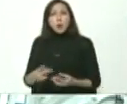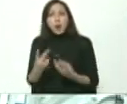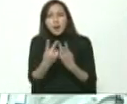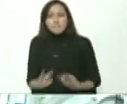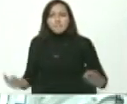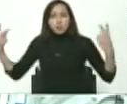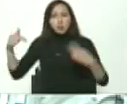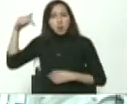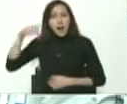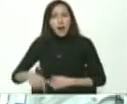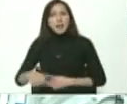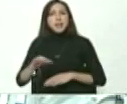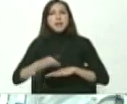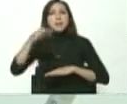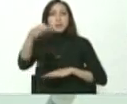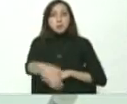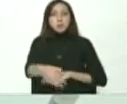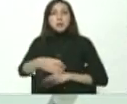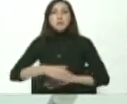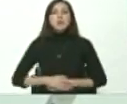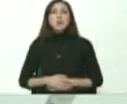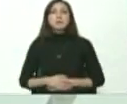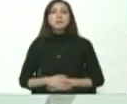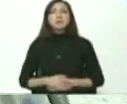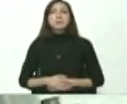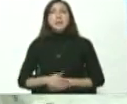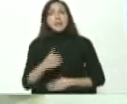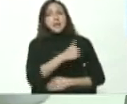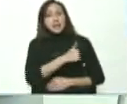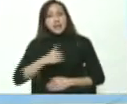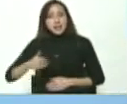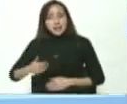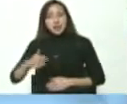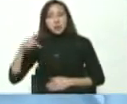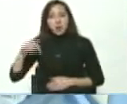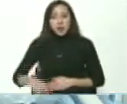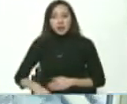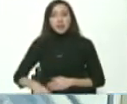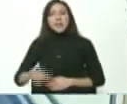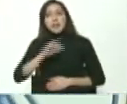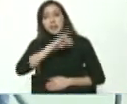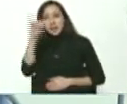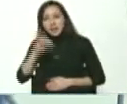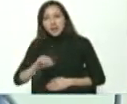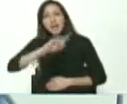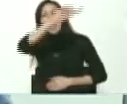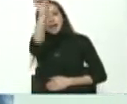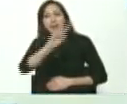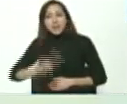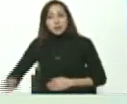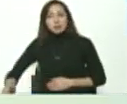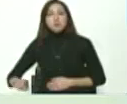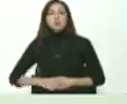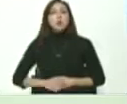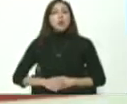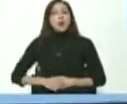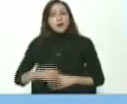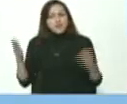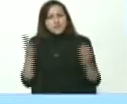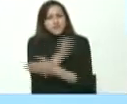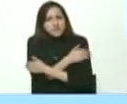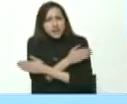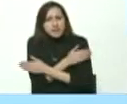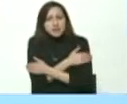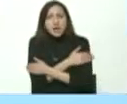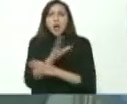nuestro municipio Jesús María Semprún. Quiero extender desde esta tierra donde nace el relámpago, el catatumbo, nuestras felicitaciones